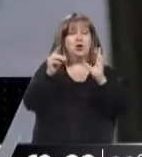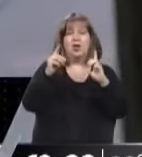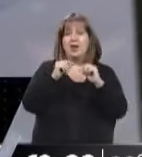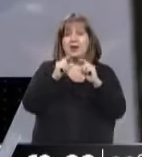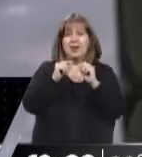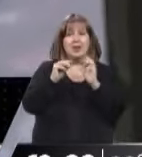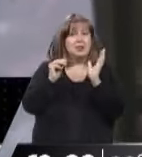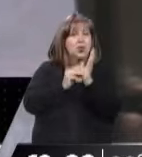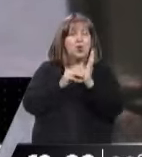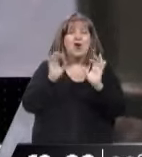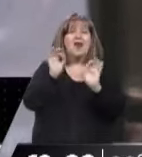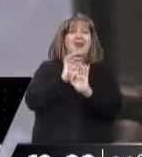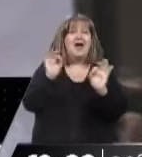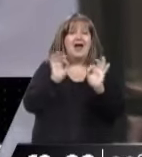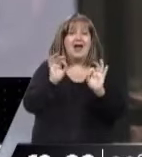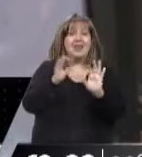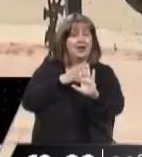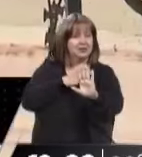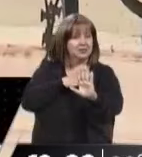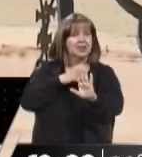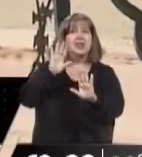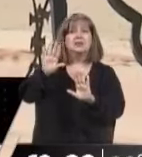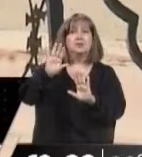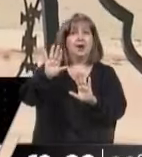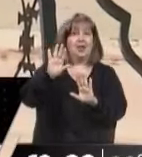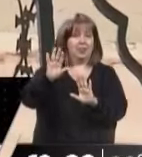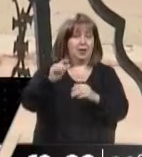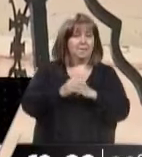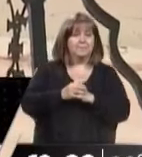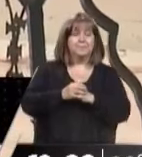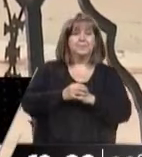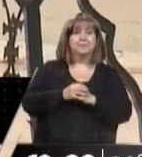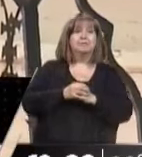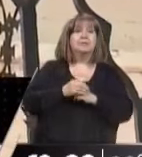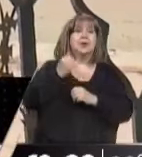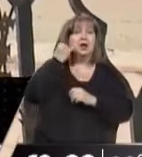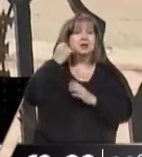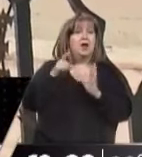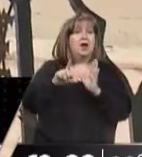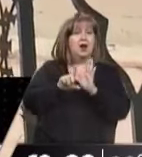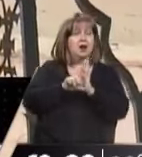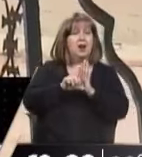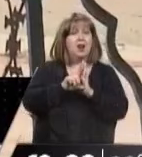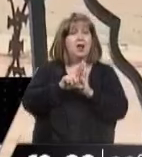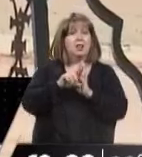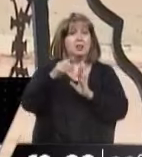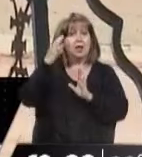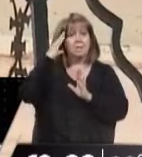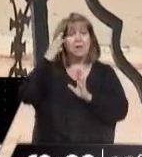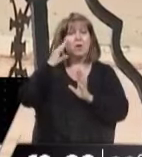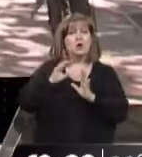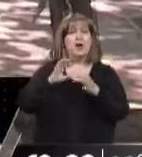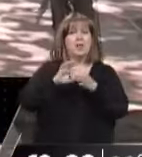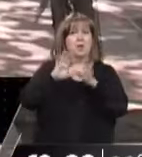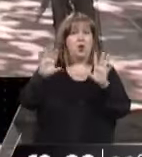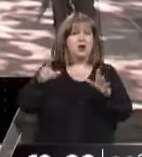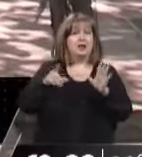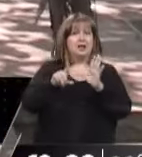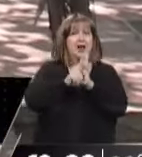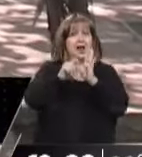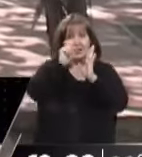para tramitar el derecho a la nacionalidad española de acuerdo a la disposición octava de la Ley de Memoria Democrática. Hasta ahora entonces es